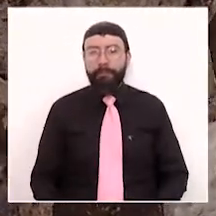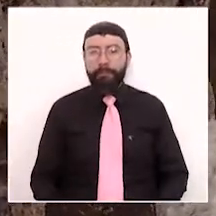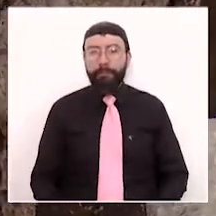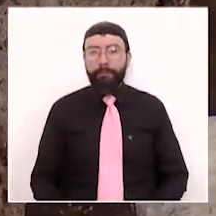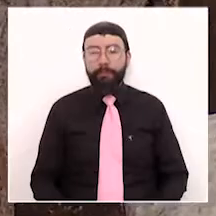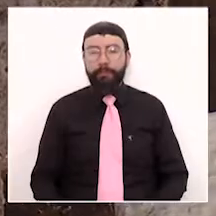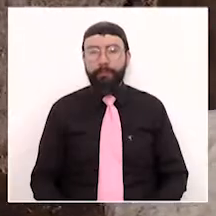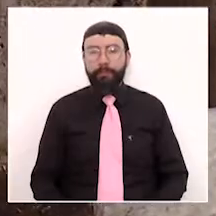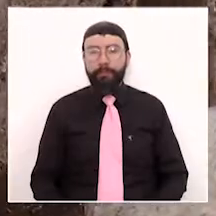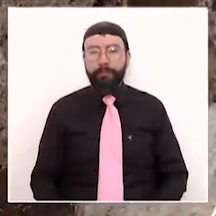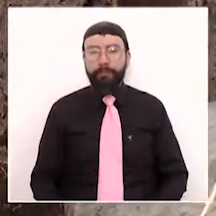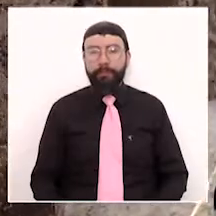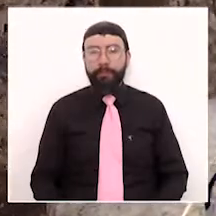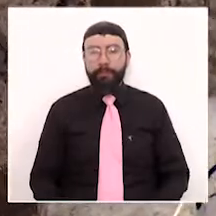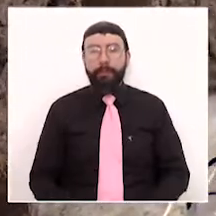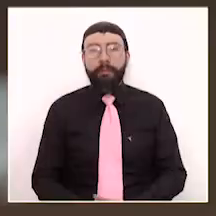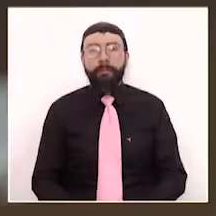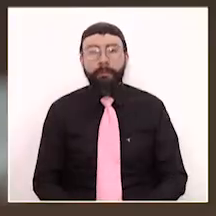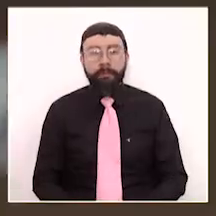Vital.